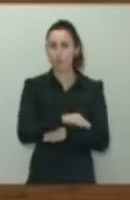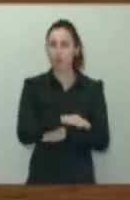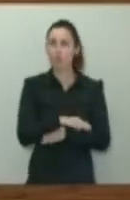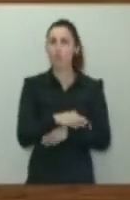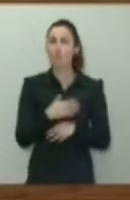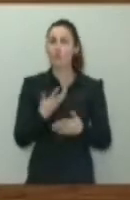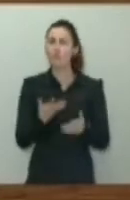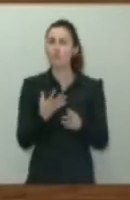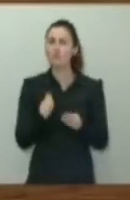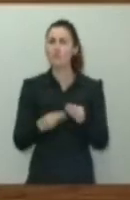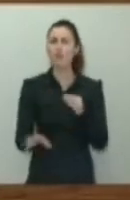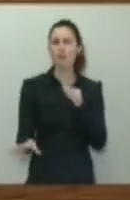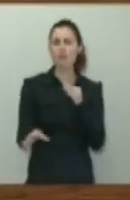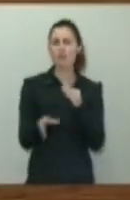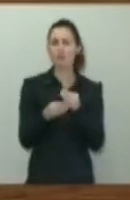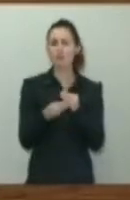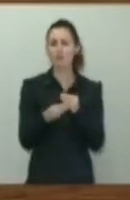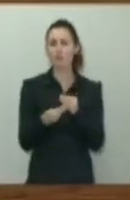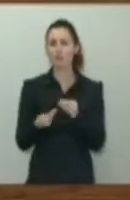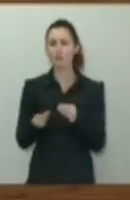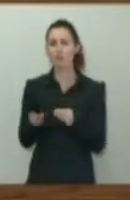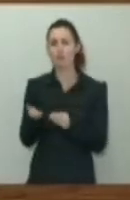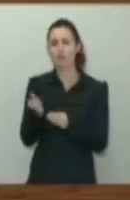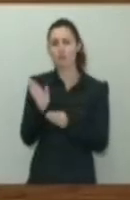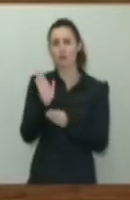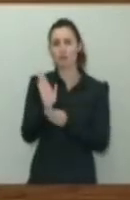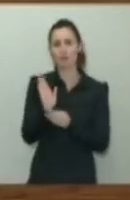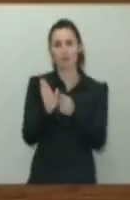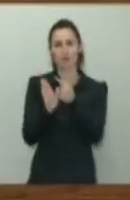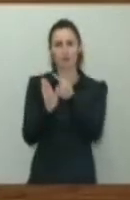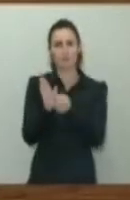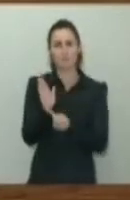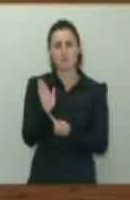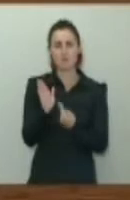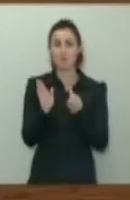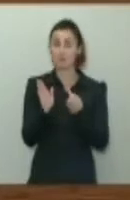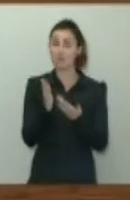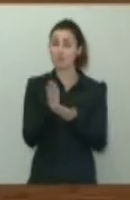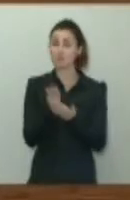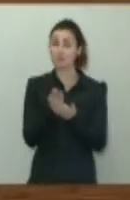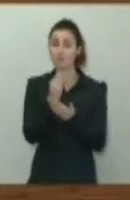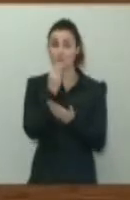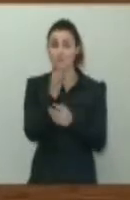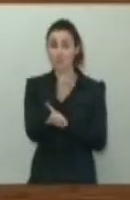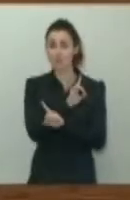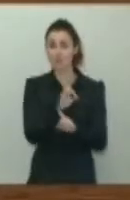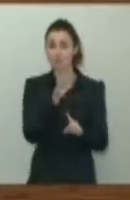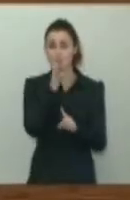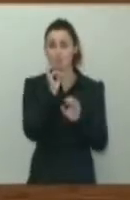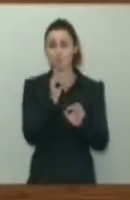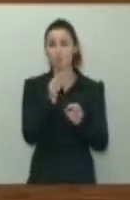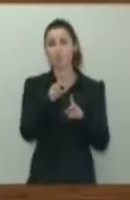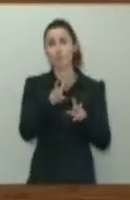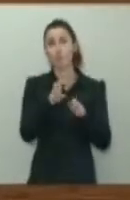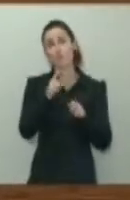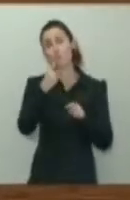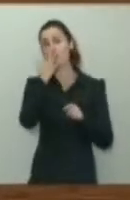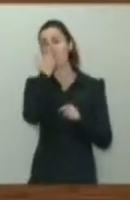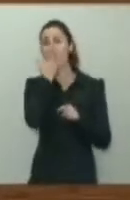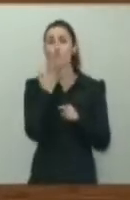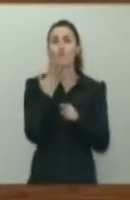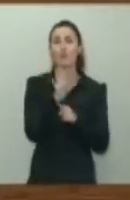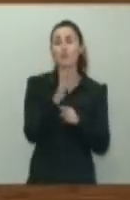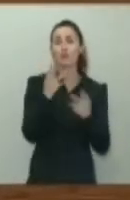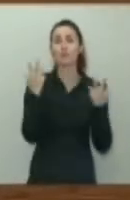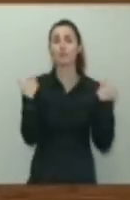la enmienda también dice que tampoco resulta debidamente justificado ni adecuado que la nueva figura tributaria sea determinada como